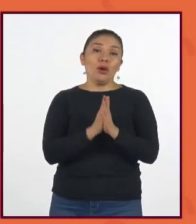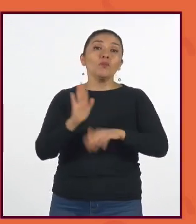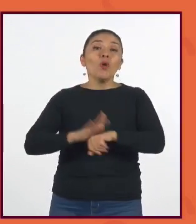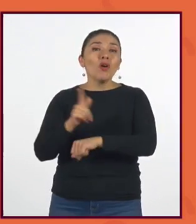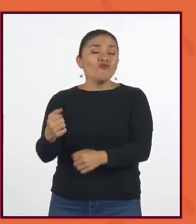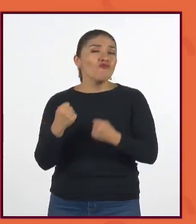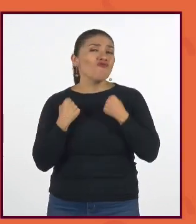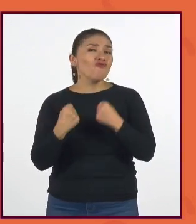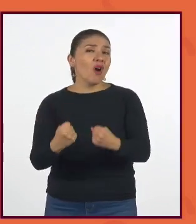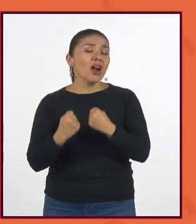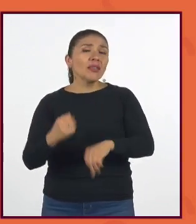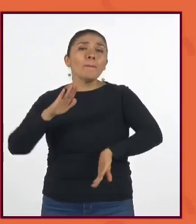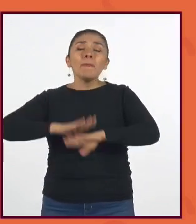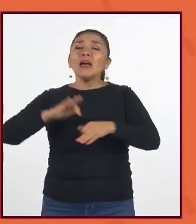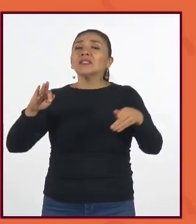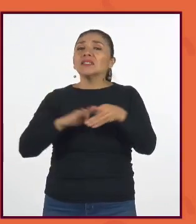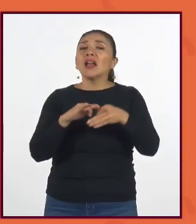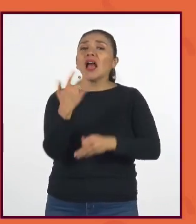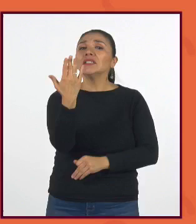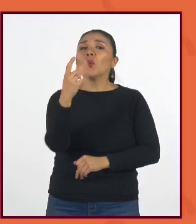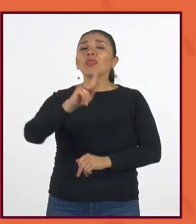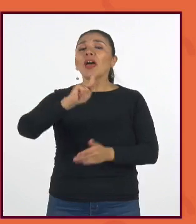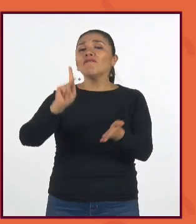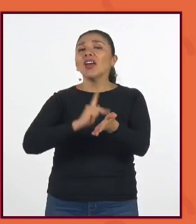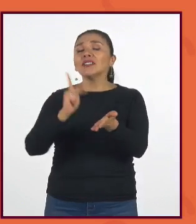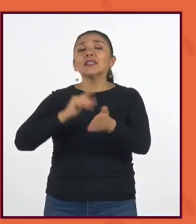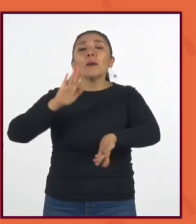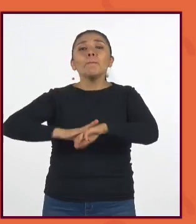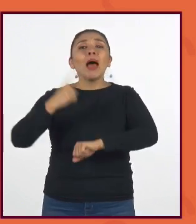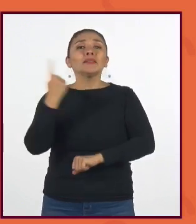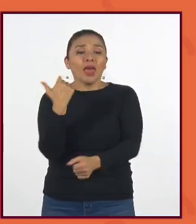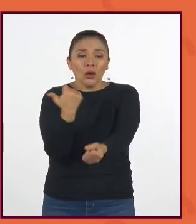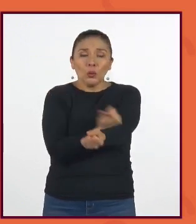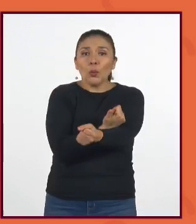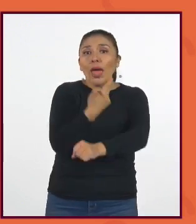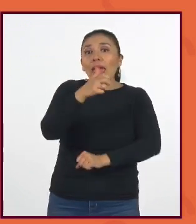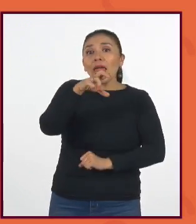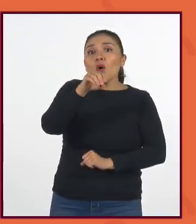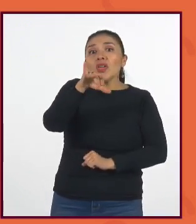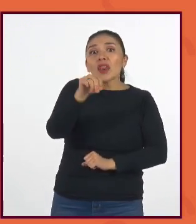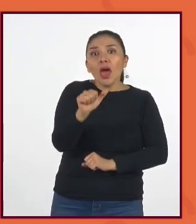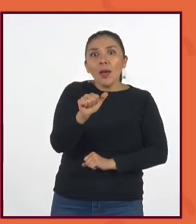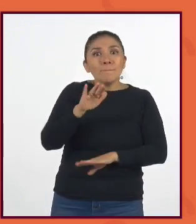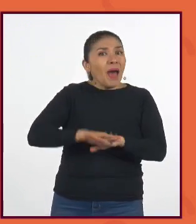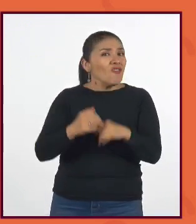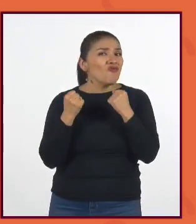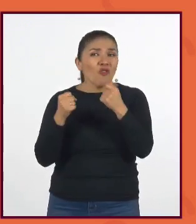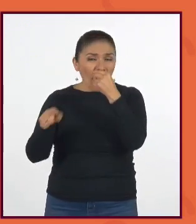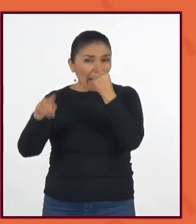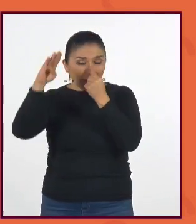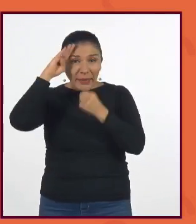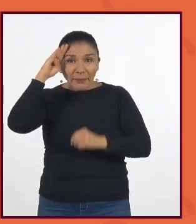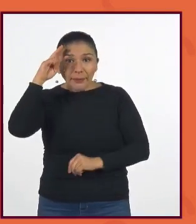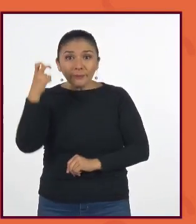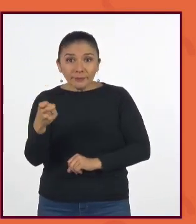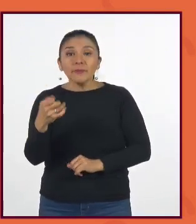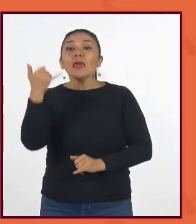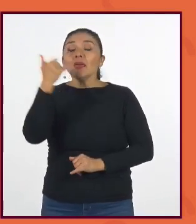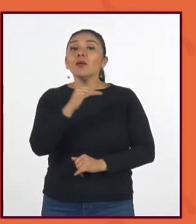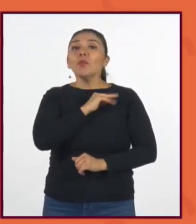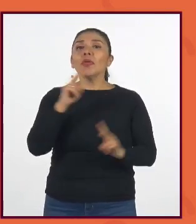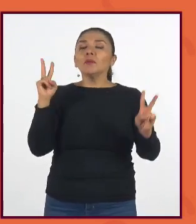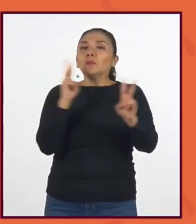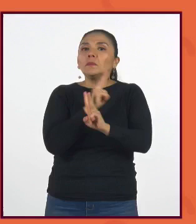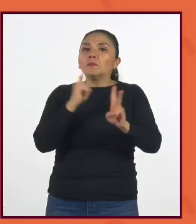veces más potentes que los de la heroína, aún en dosis bajitas. Y reduce la capacidad respiratoria y